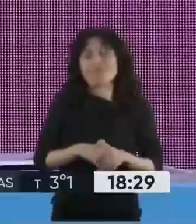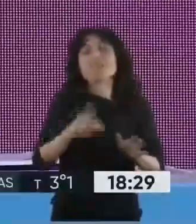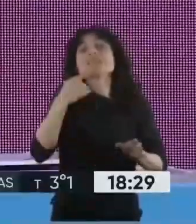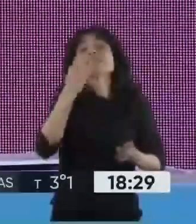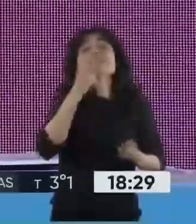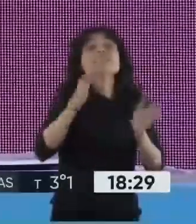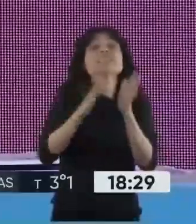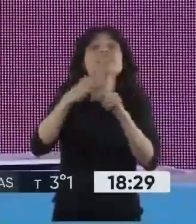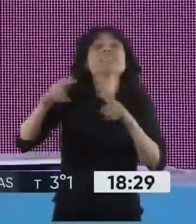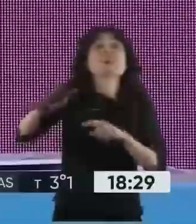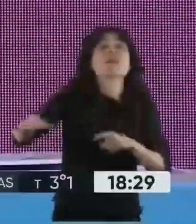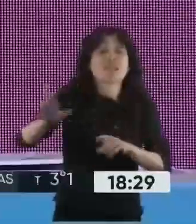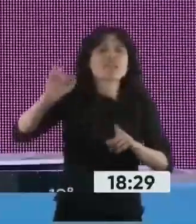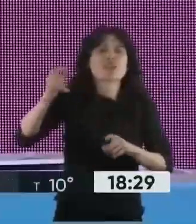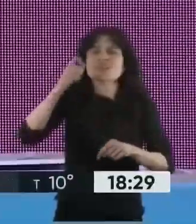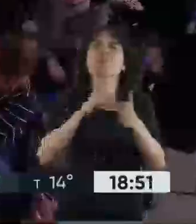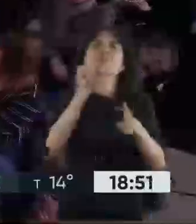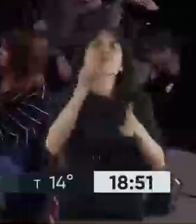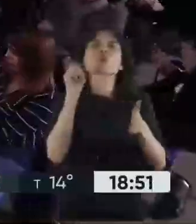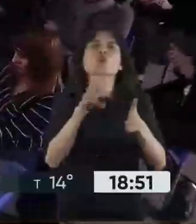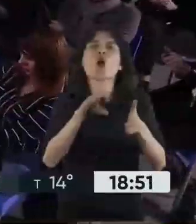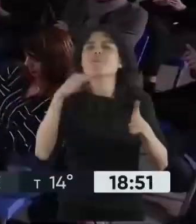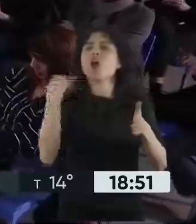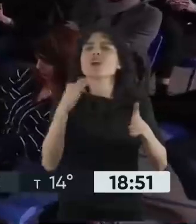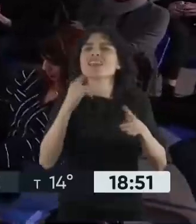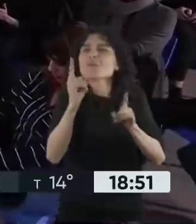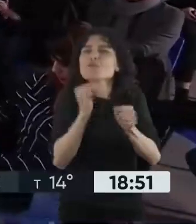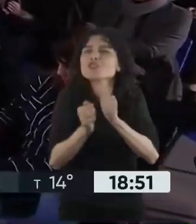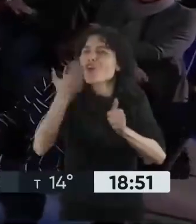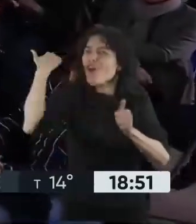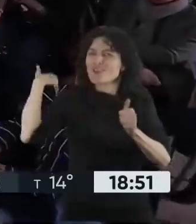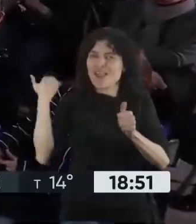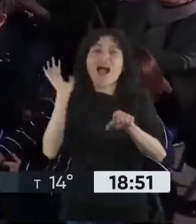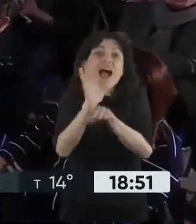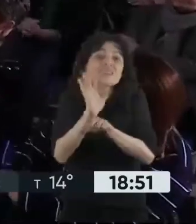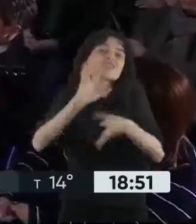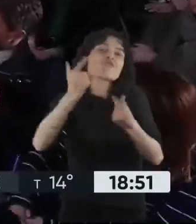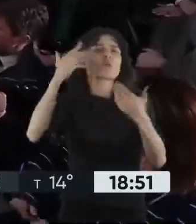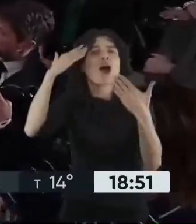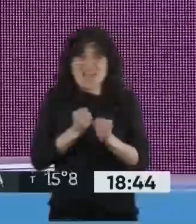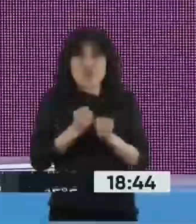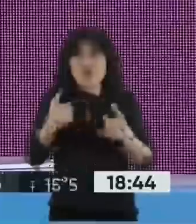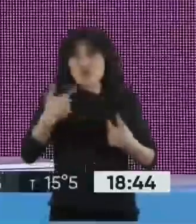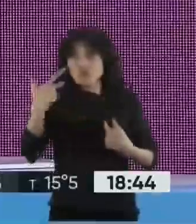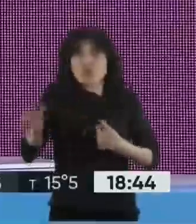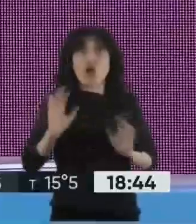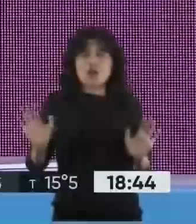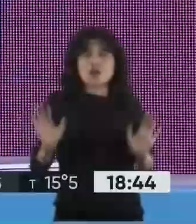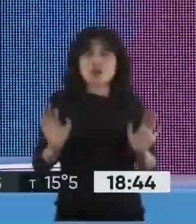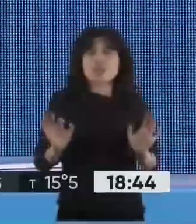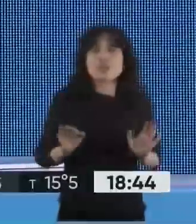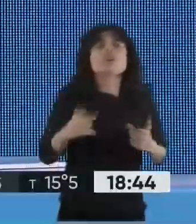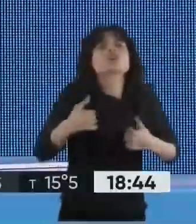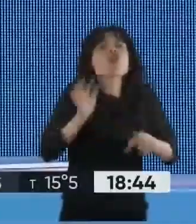por favor. En los cementerios hay tensiones y conflictos. Yo siempre tengo una máxima, no le pidas a los demás lo que vos no harías